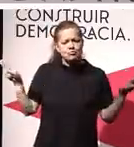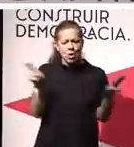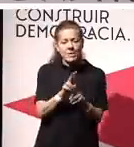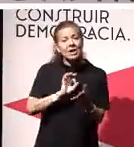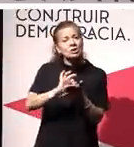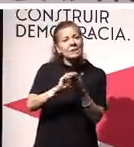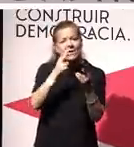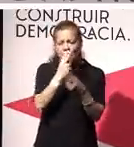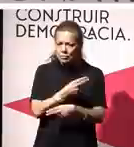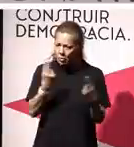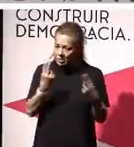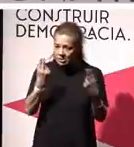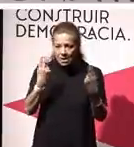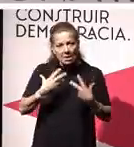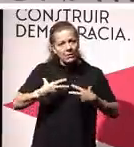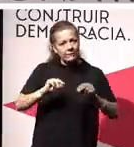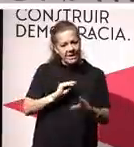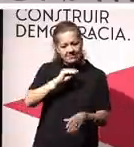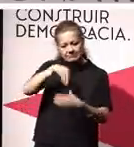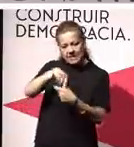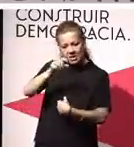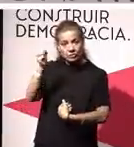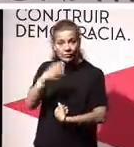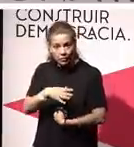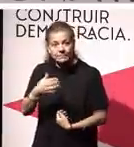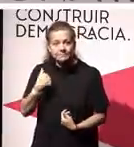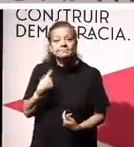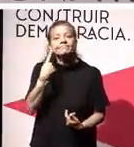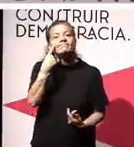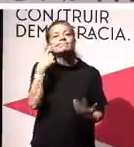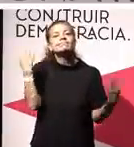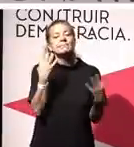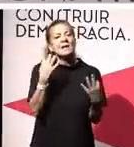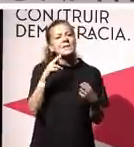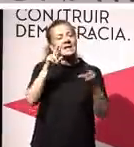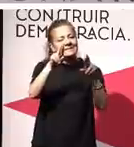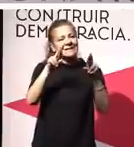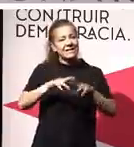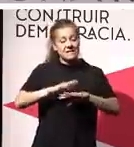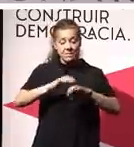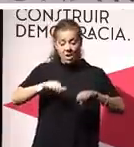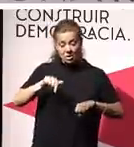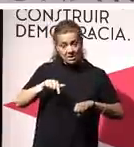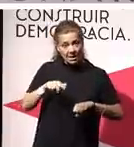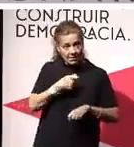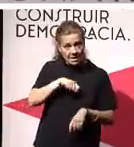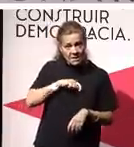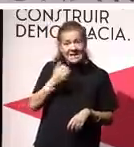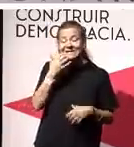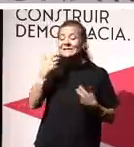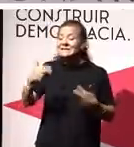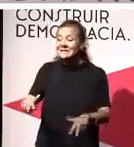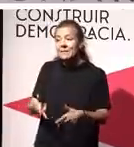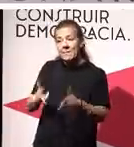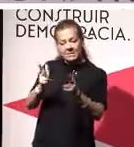servicios públicos puedan acabar en manos de estos fondos. Ya vimos lo que ocurrió con las residencias de mayores en nuestro país cuando se permite